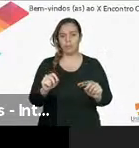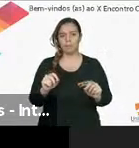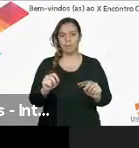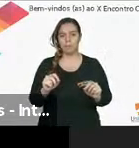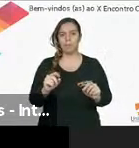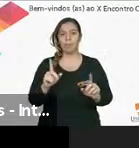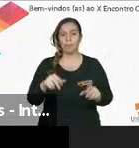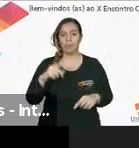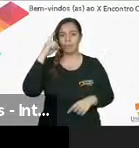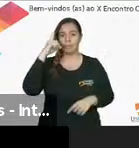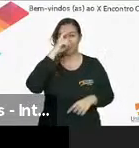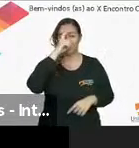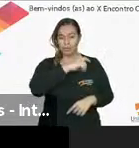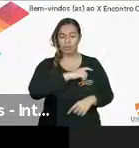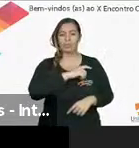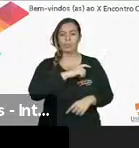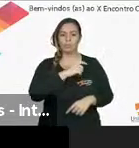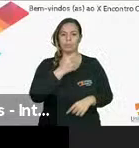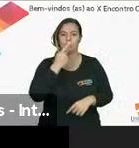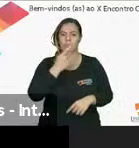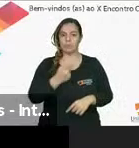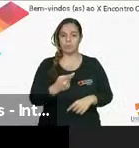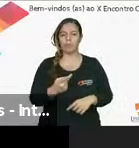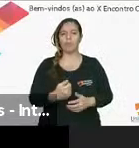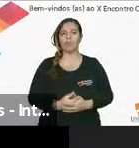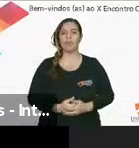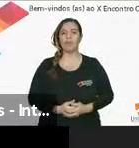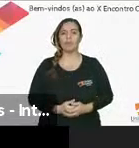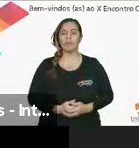difíciles, están, digamos, cruzados